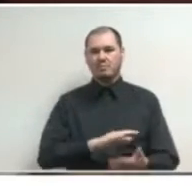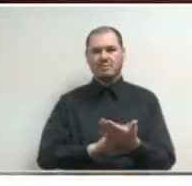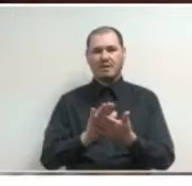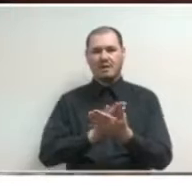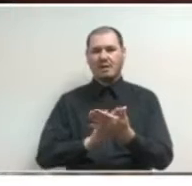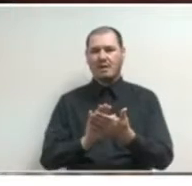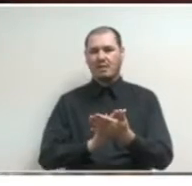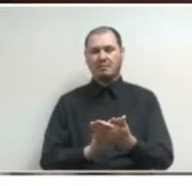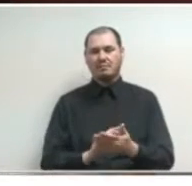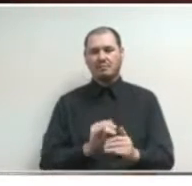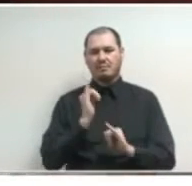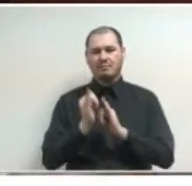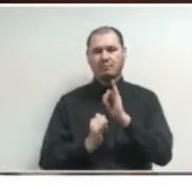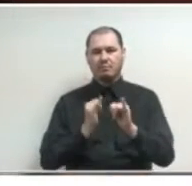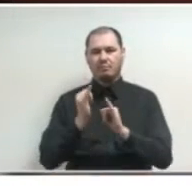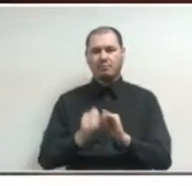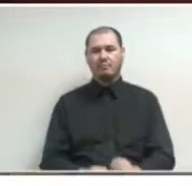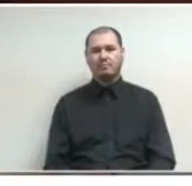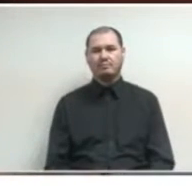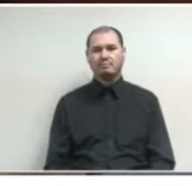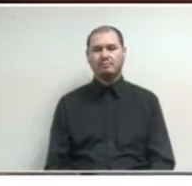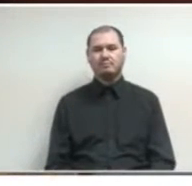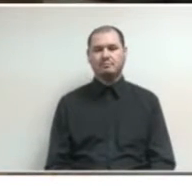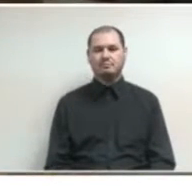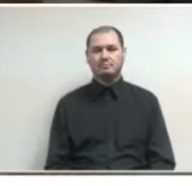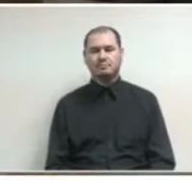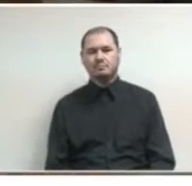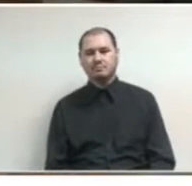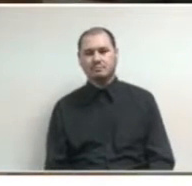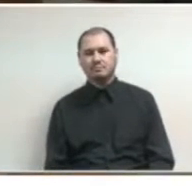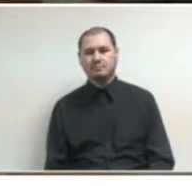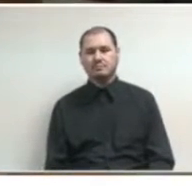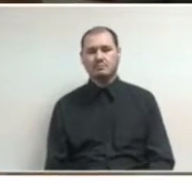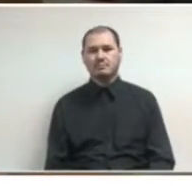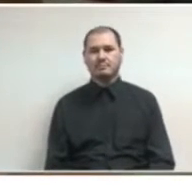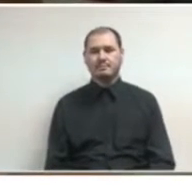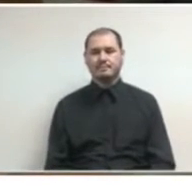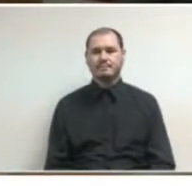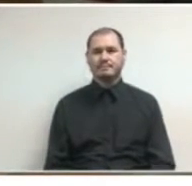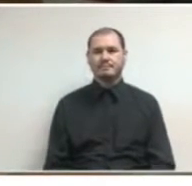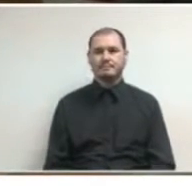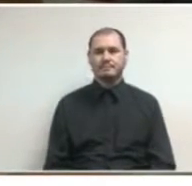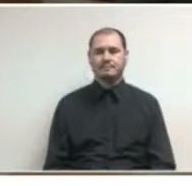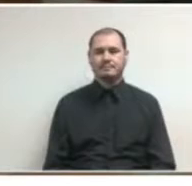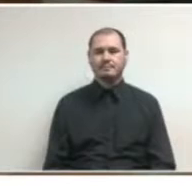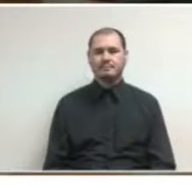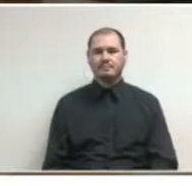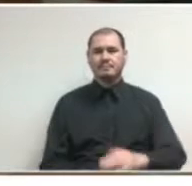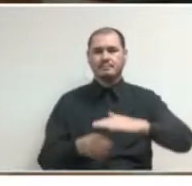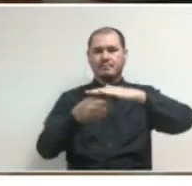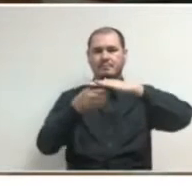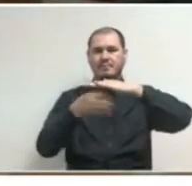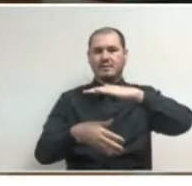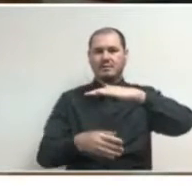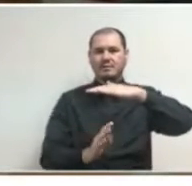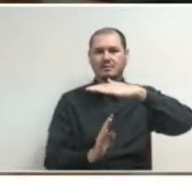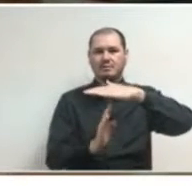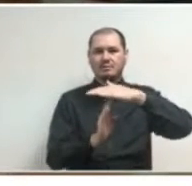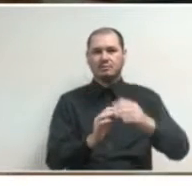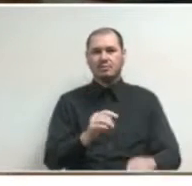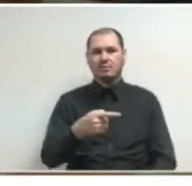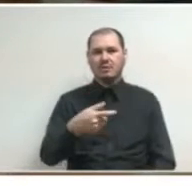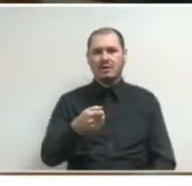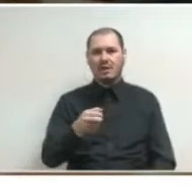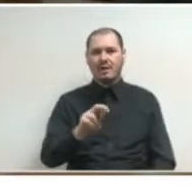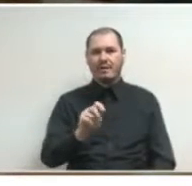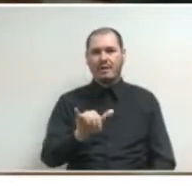para informar. Sí, ainda, Huerecoy, ainda, presidente de Mumarandú, era. César Antonio Garay, por favor. Doctor César Antonio Garay. Gracias,